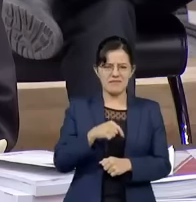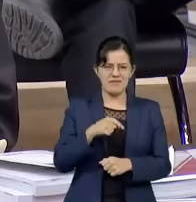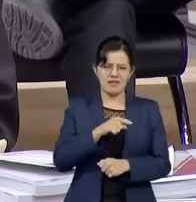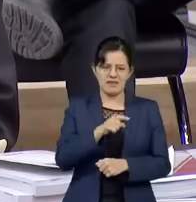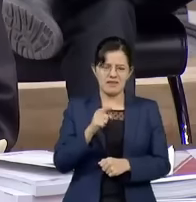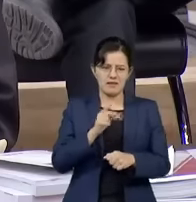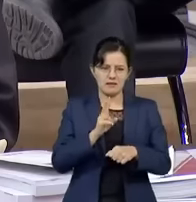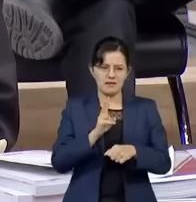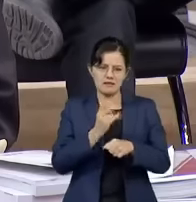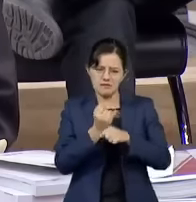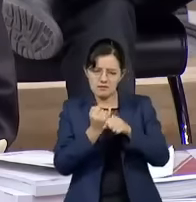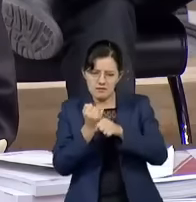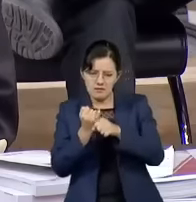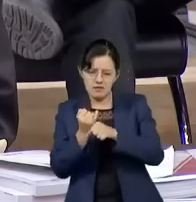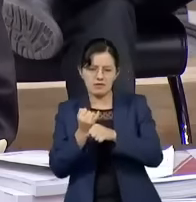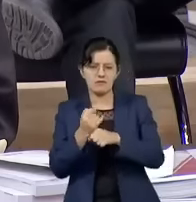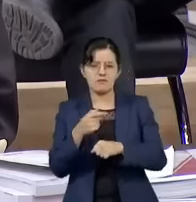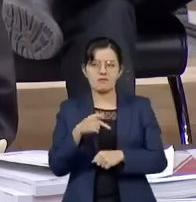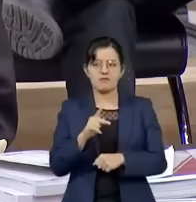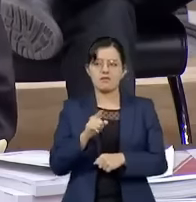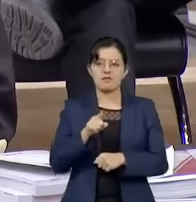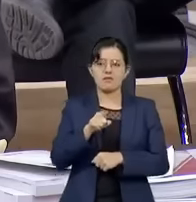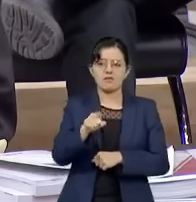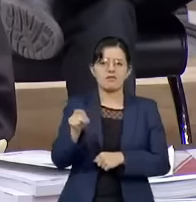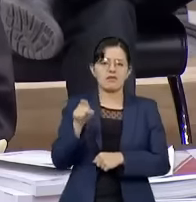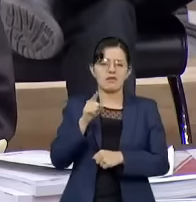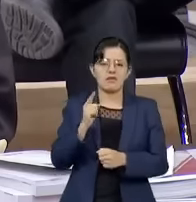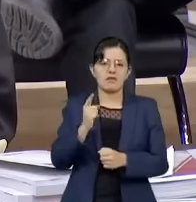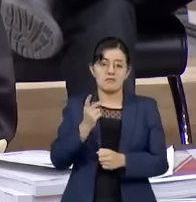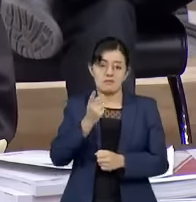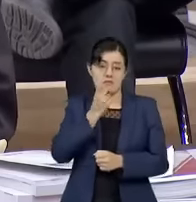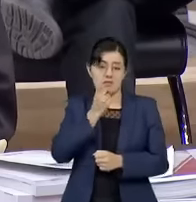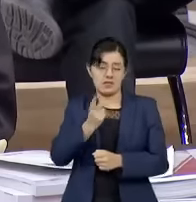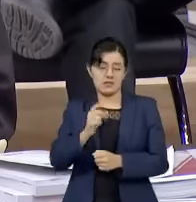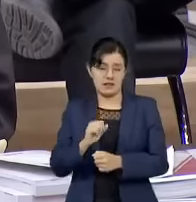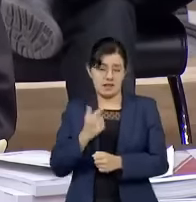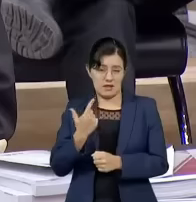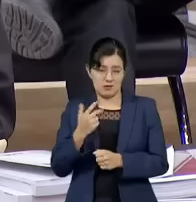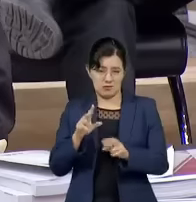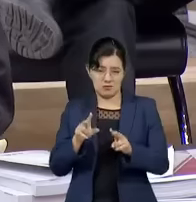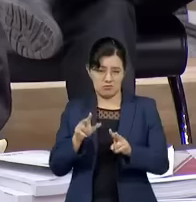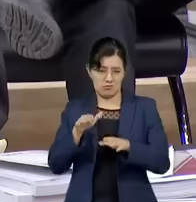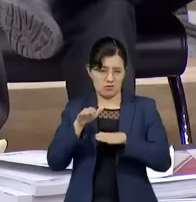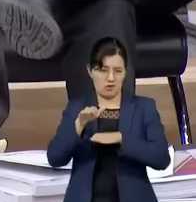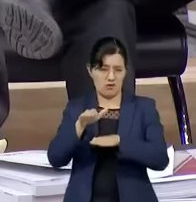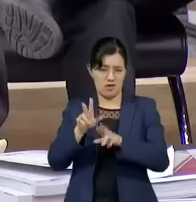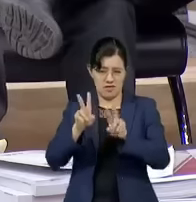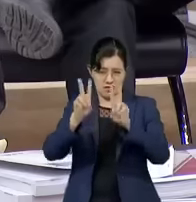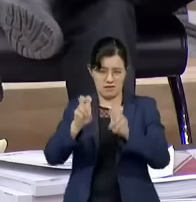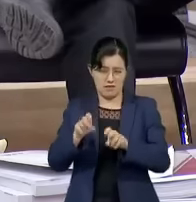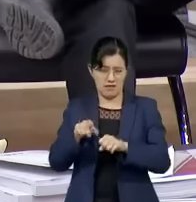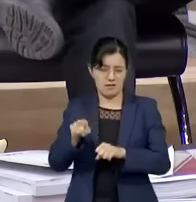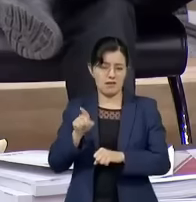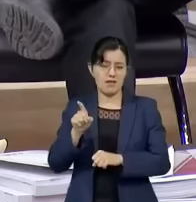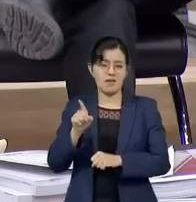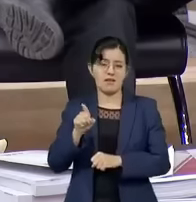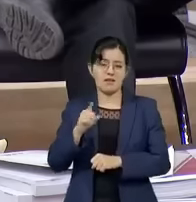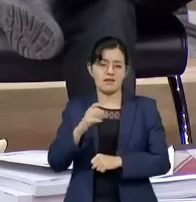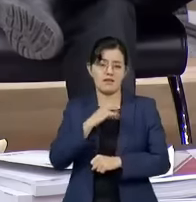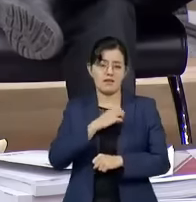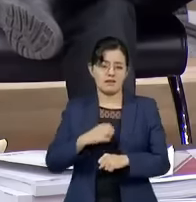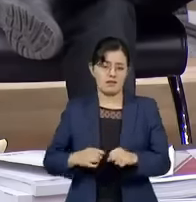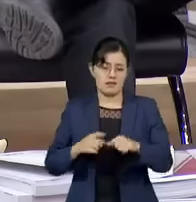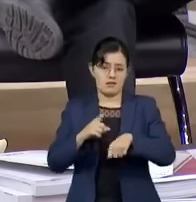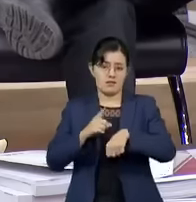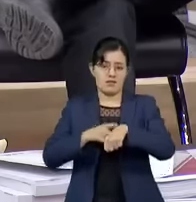fiscalización y no han dicho ni son los mismos que no han dicho ni con el tema de que a esta hora una 15 de la